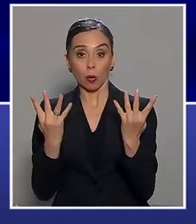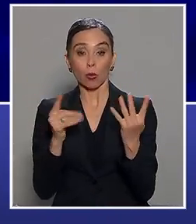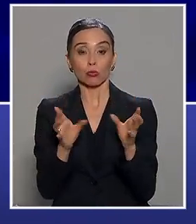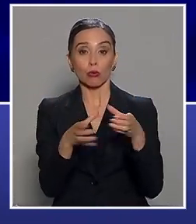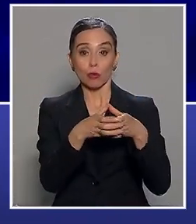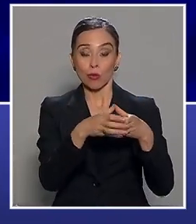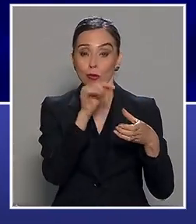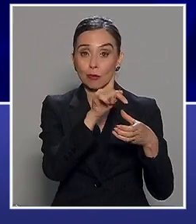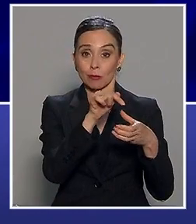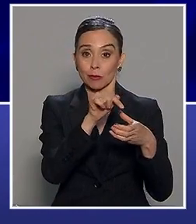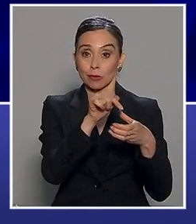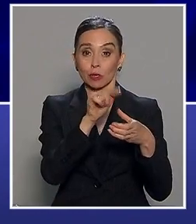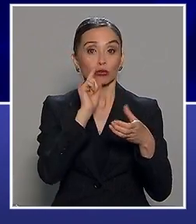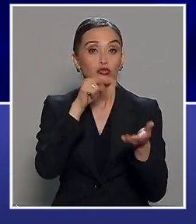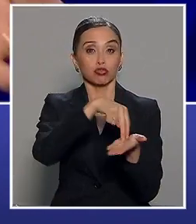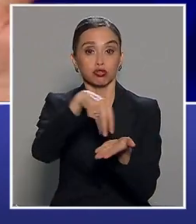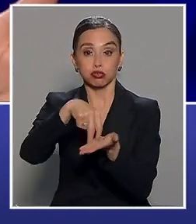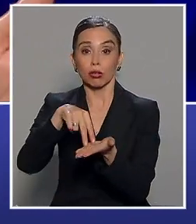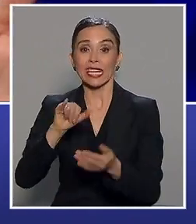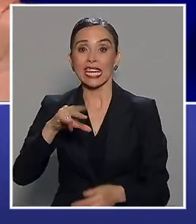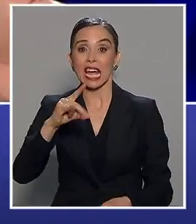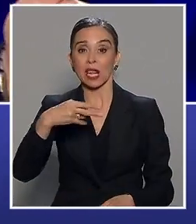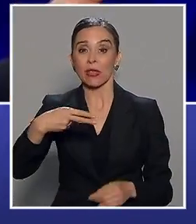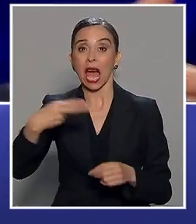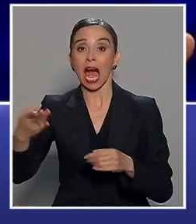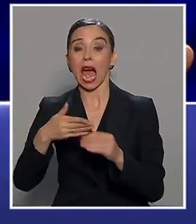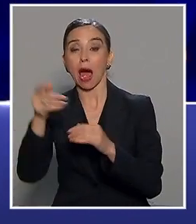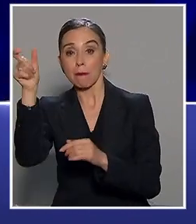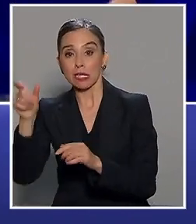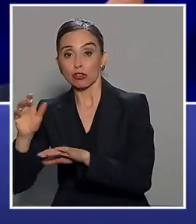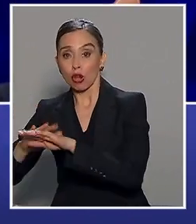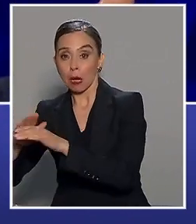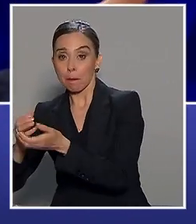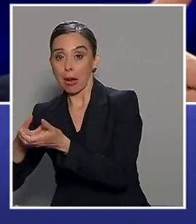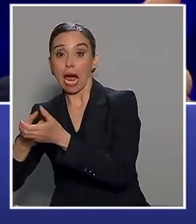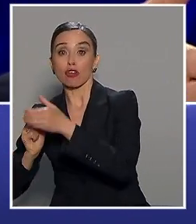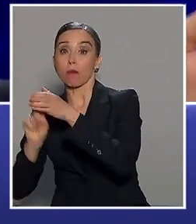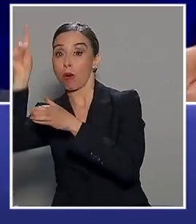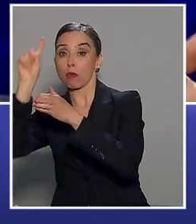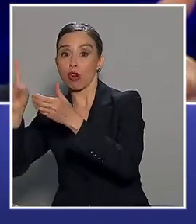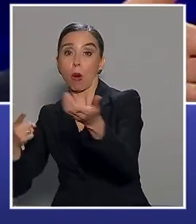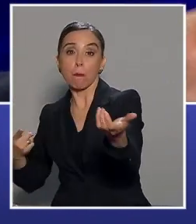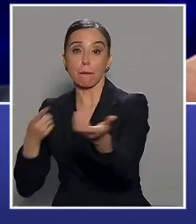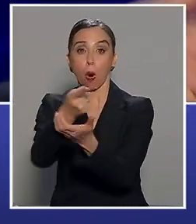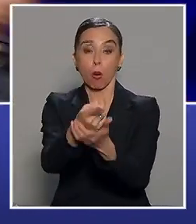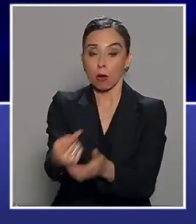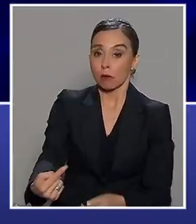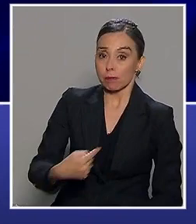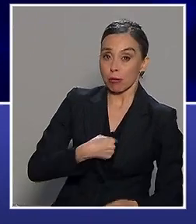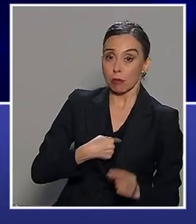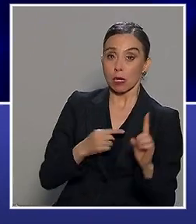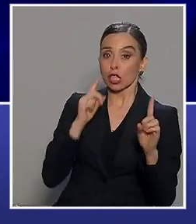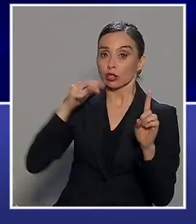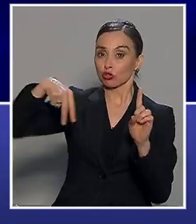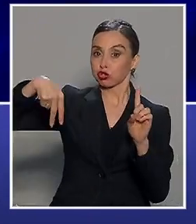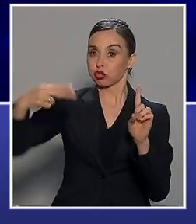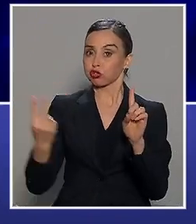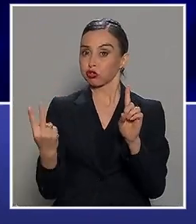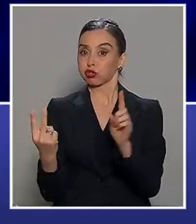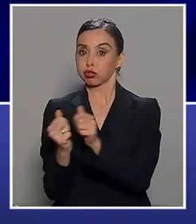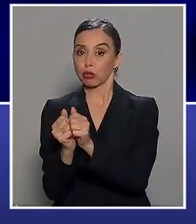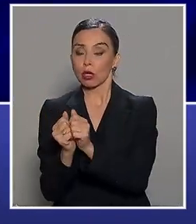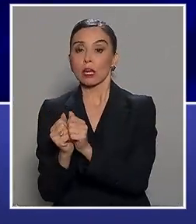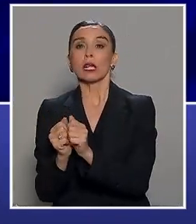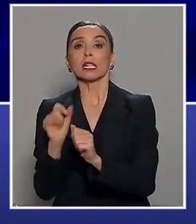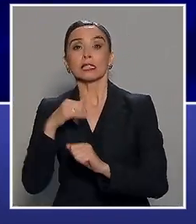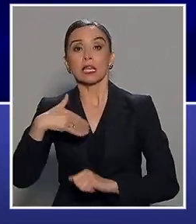esta organización y al lado de esta persona que dispara y que eventualmente va a ser condenado si es que se le captura como asesino y no